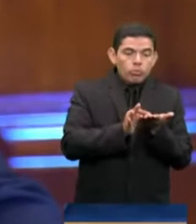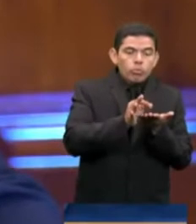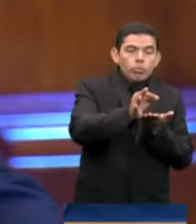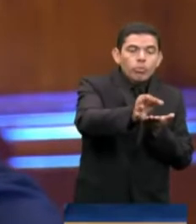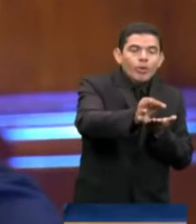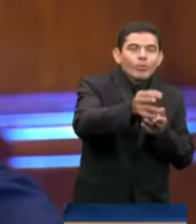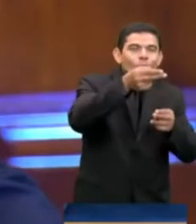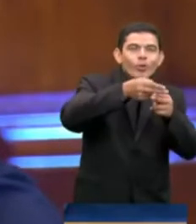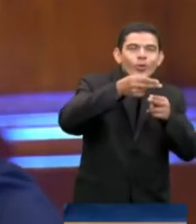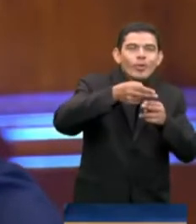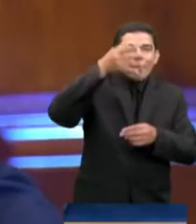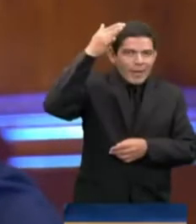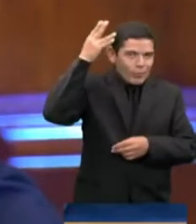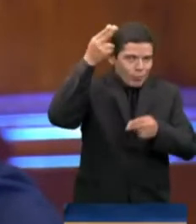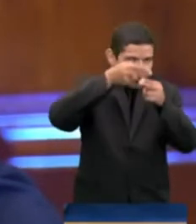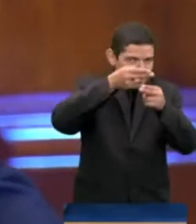Amarillos.